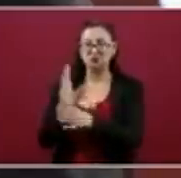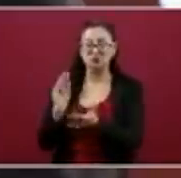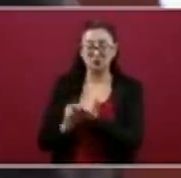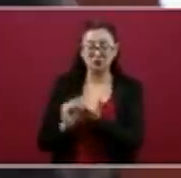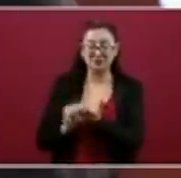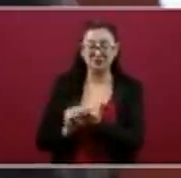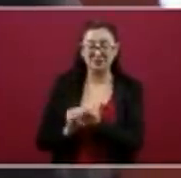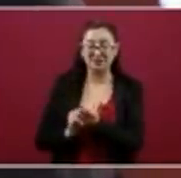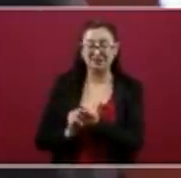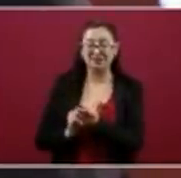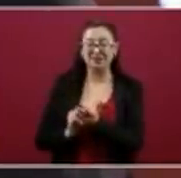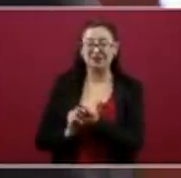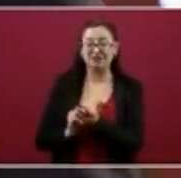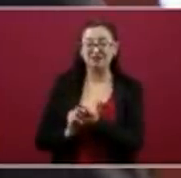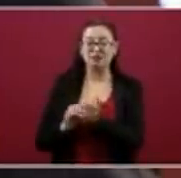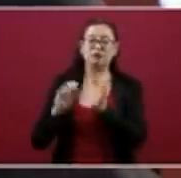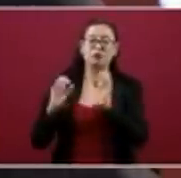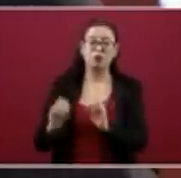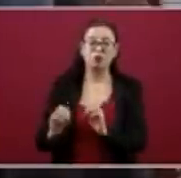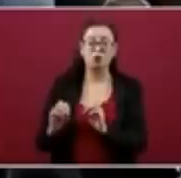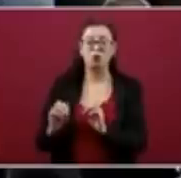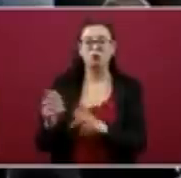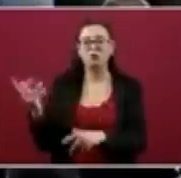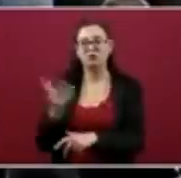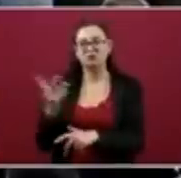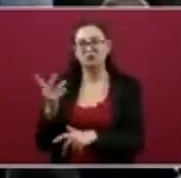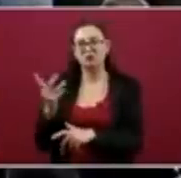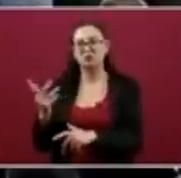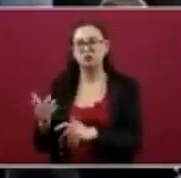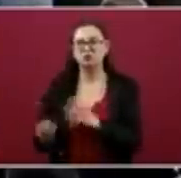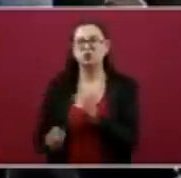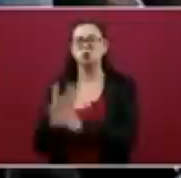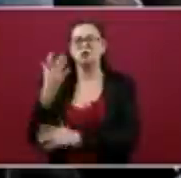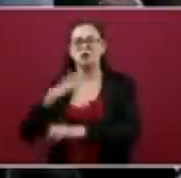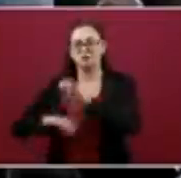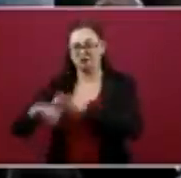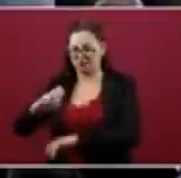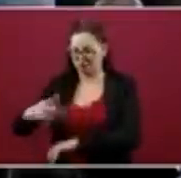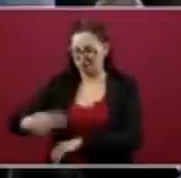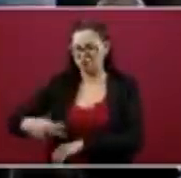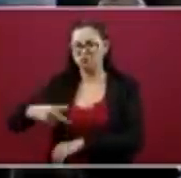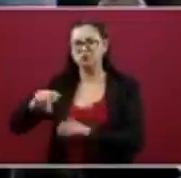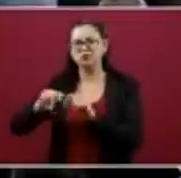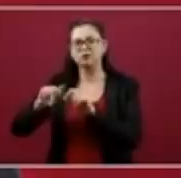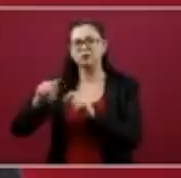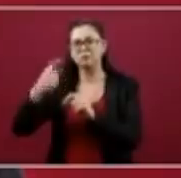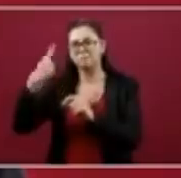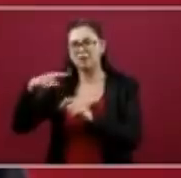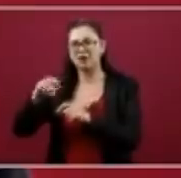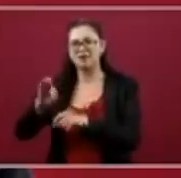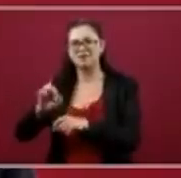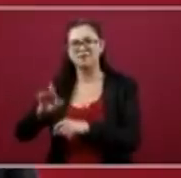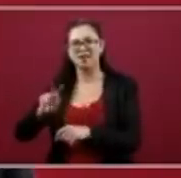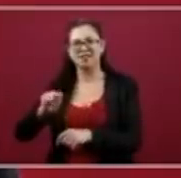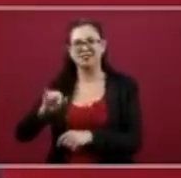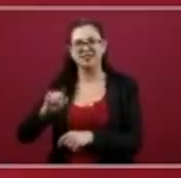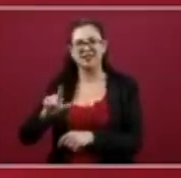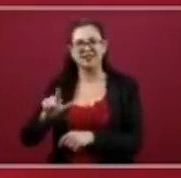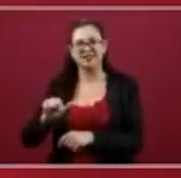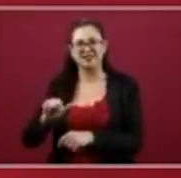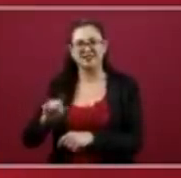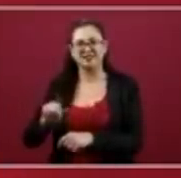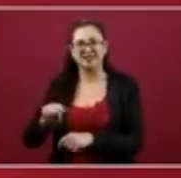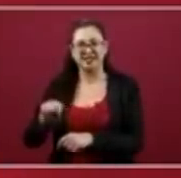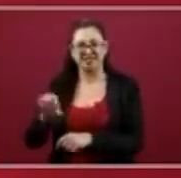nueva empresa para producir los fertilizantes o se